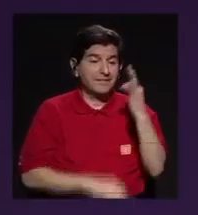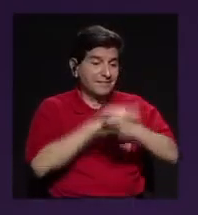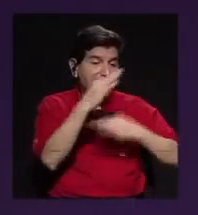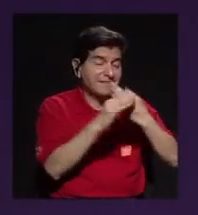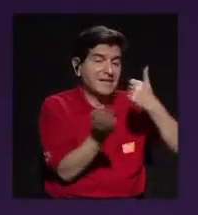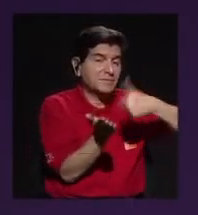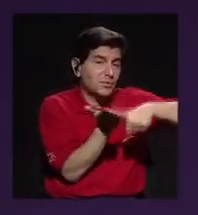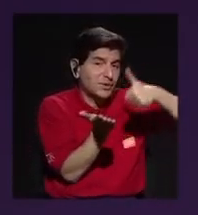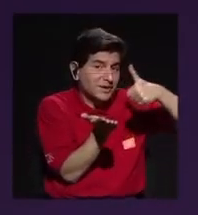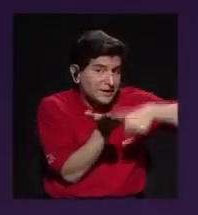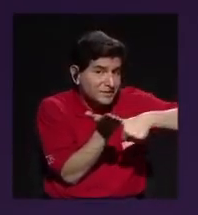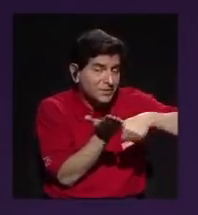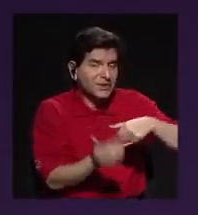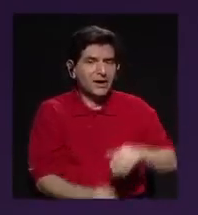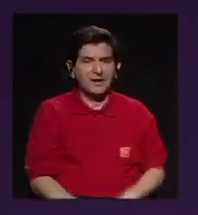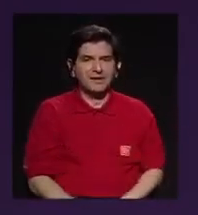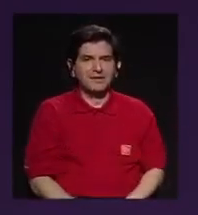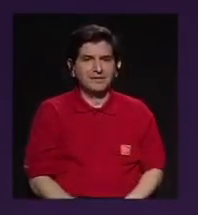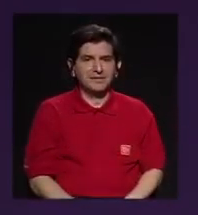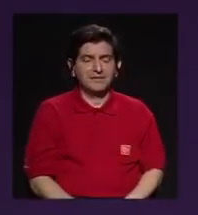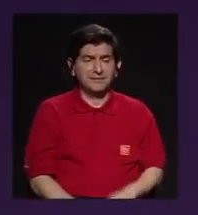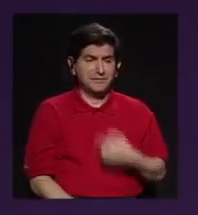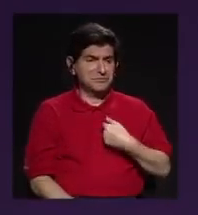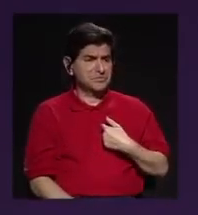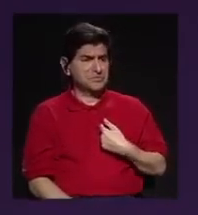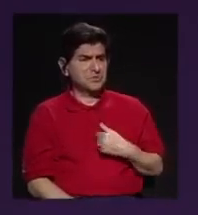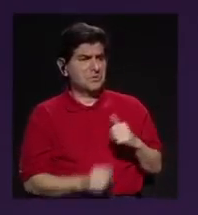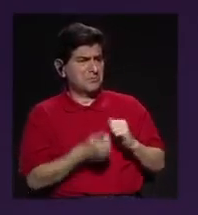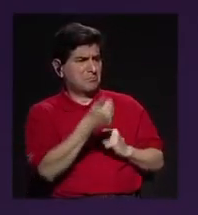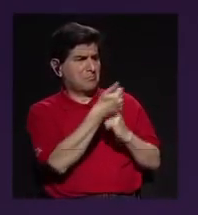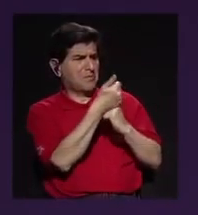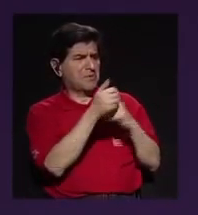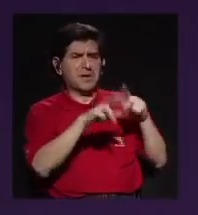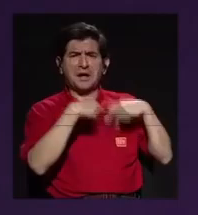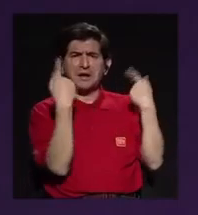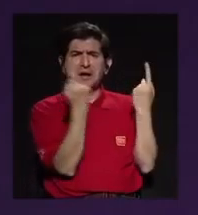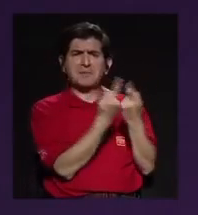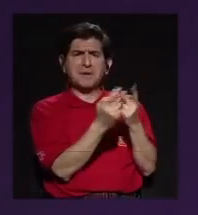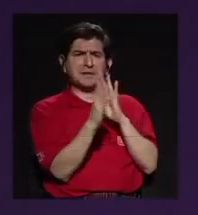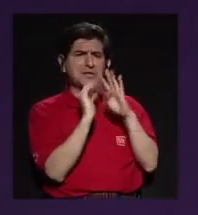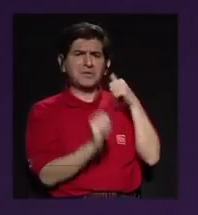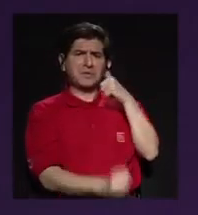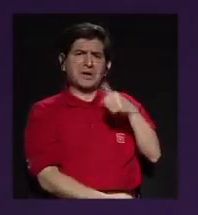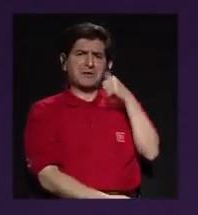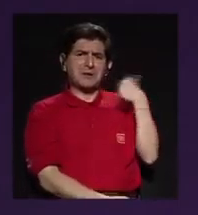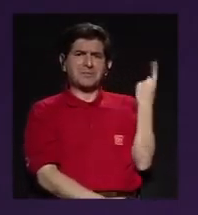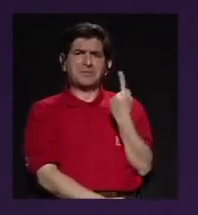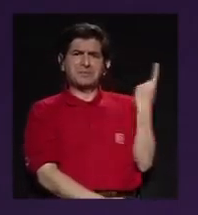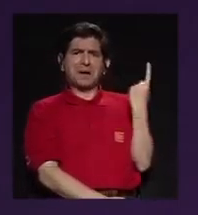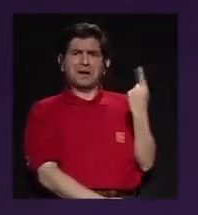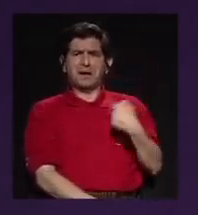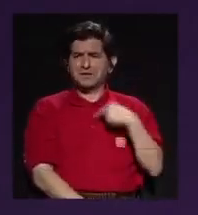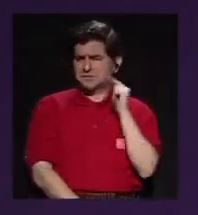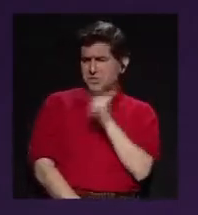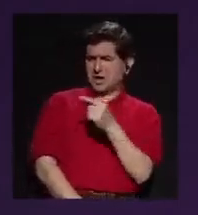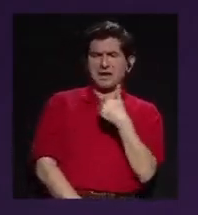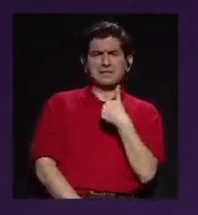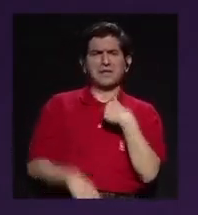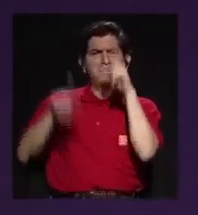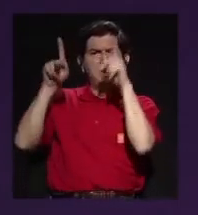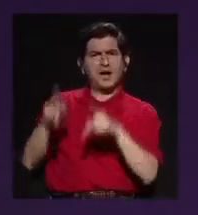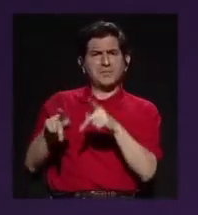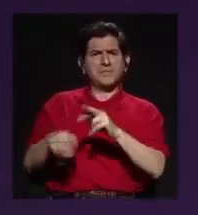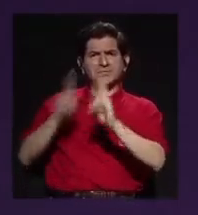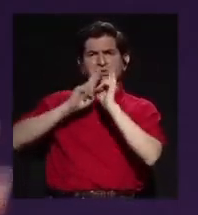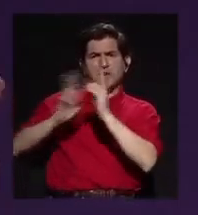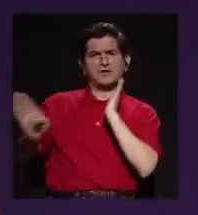pues evidentemente yo, porque ¿para qué le voy a responder a los partidos que me han hablado paja toda la vida? Si yo tengo aquí a unos que me han